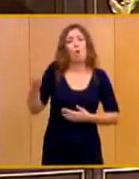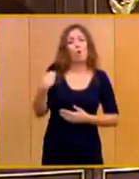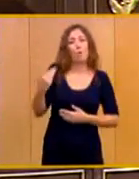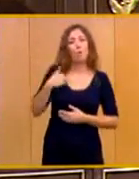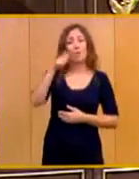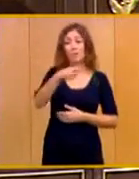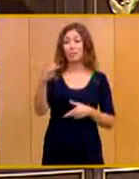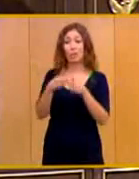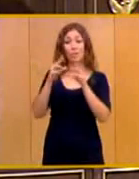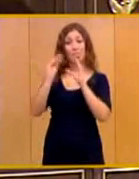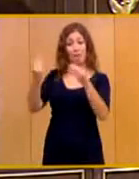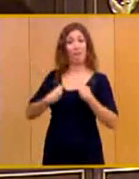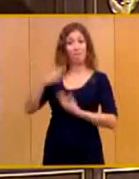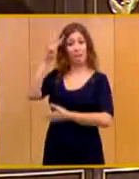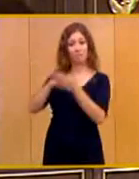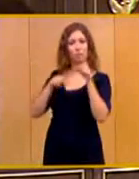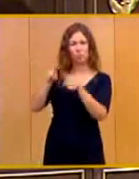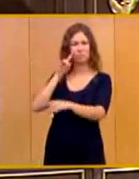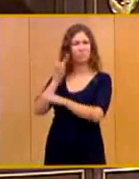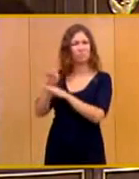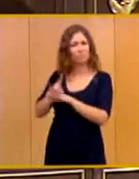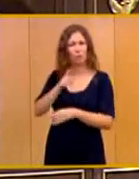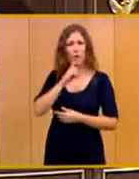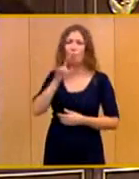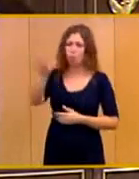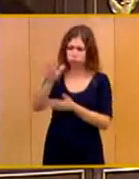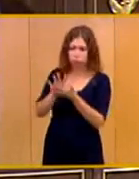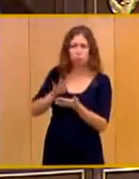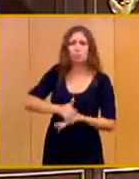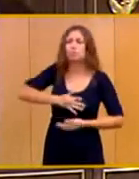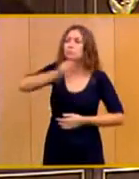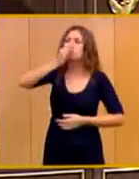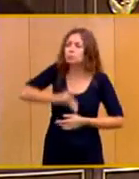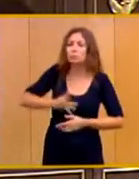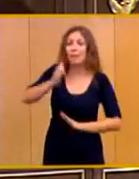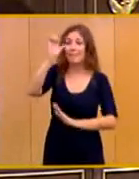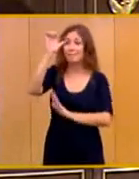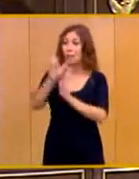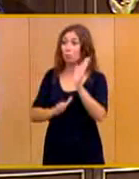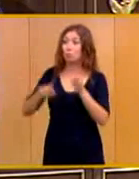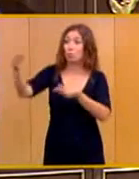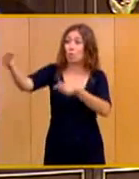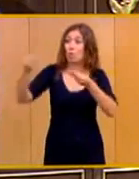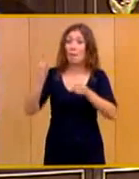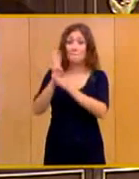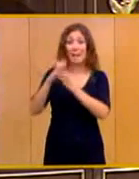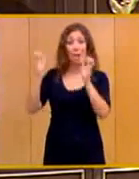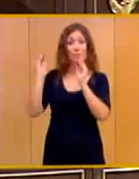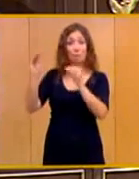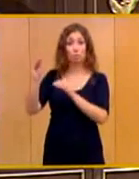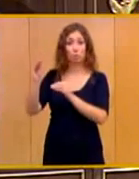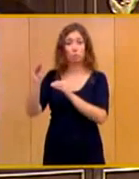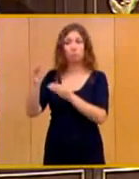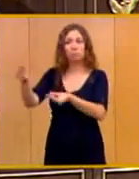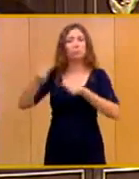de Cataluña, a los que le prometió que aprobaría cualquier estatut que viniera del Parlamento. Después